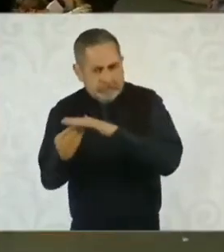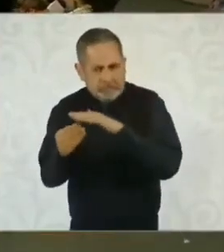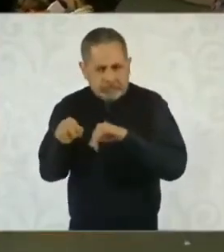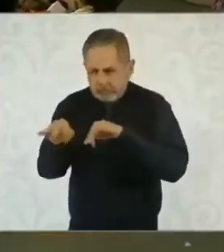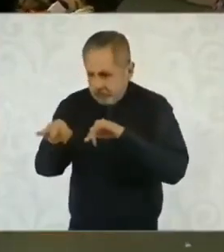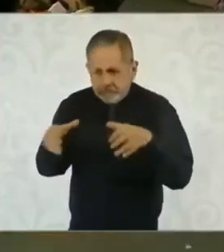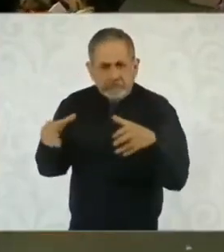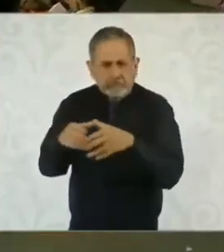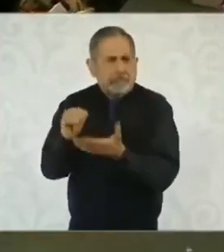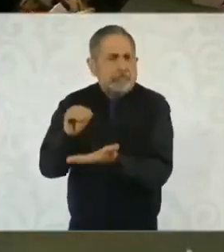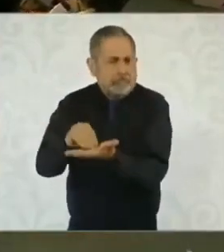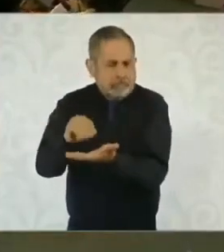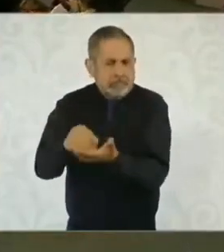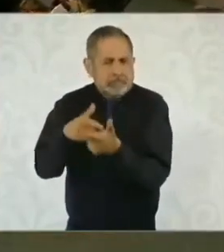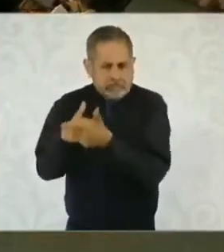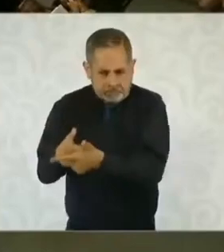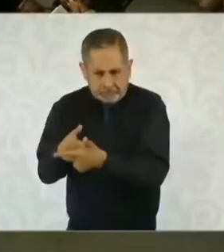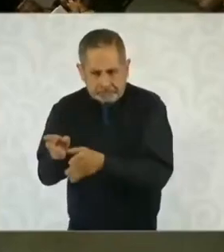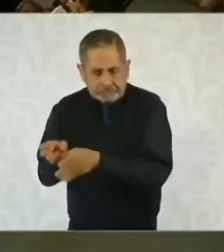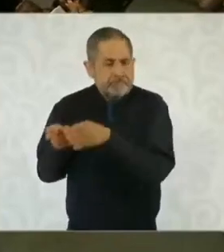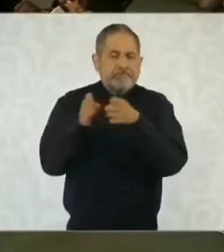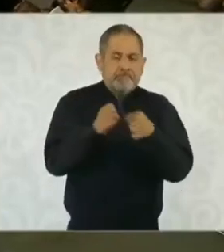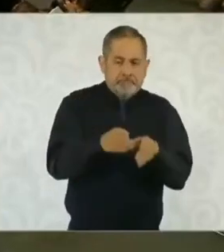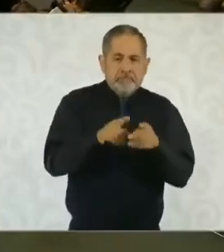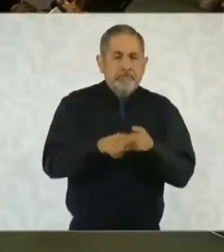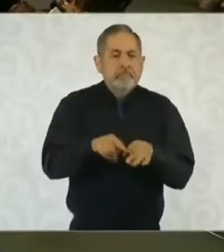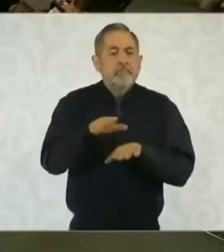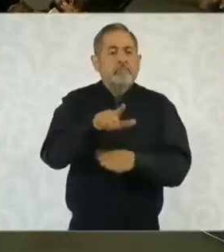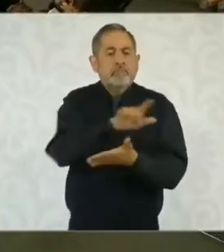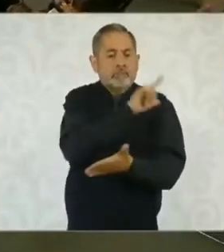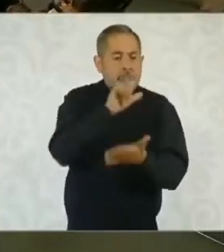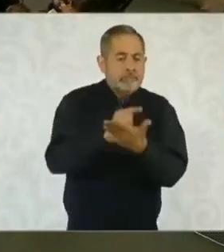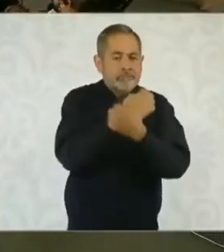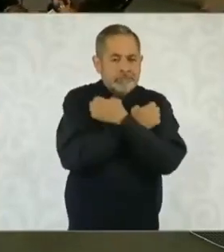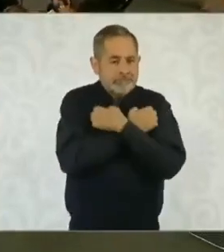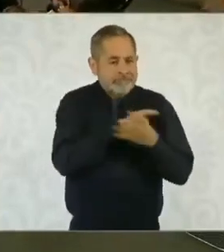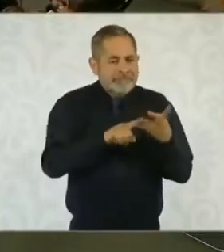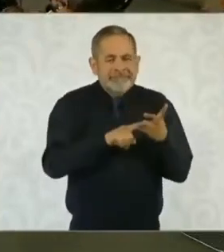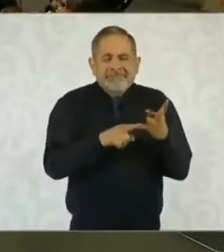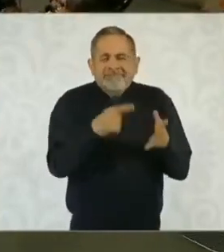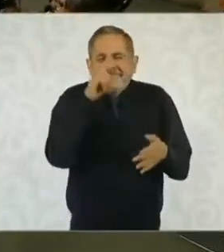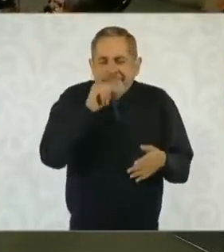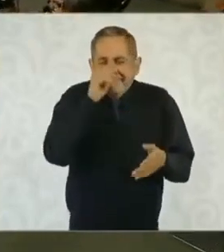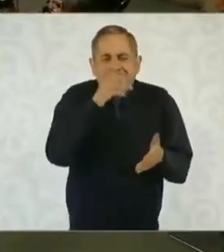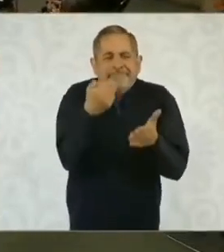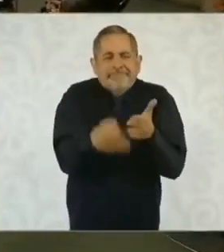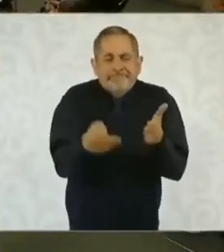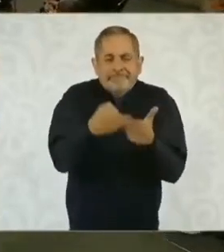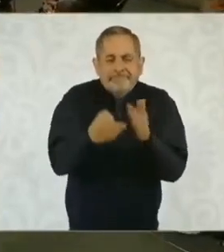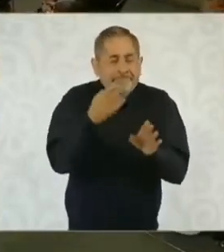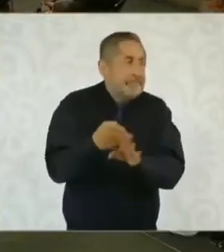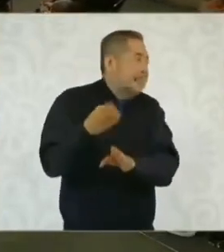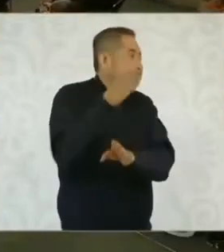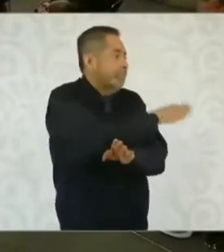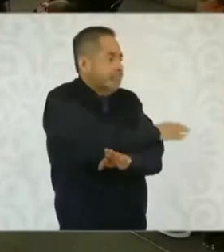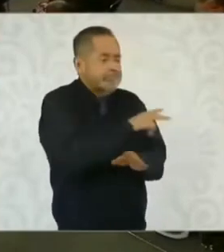siguen. En el caso de la reforma educativa, cosas que quedaron pendientes